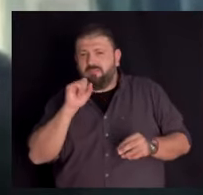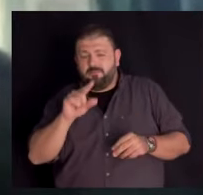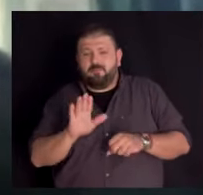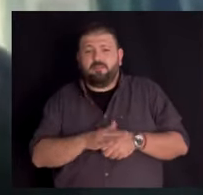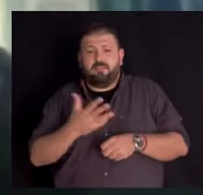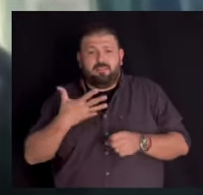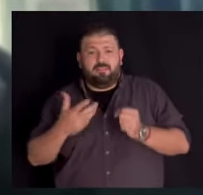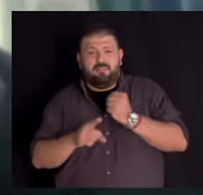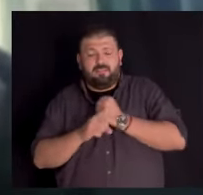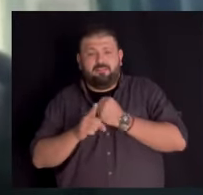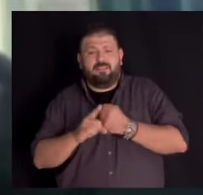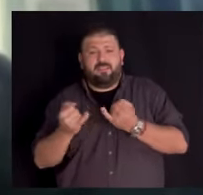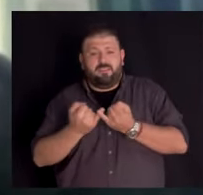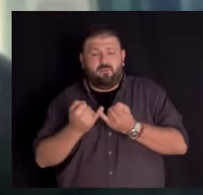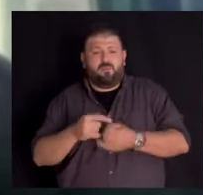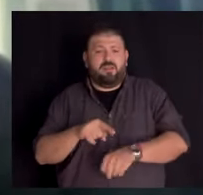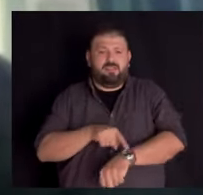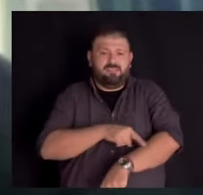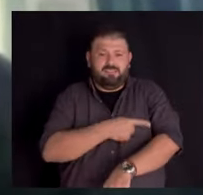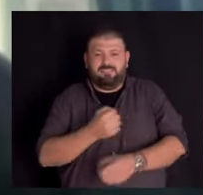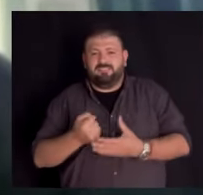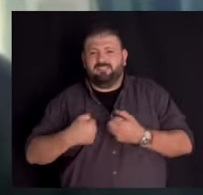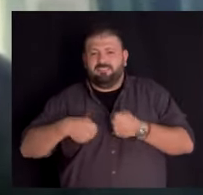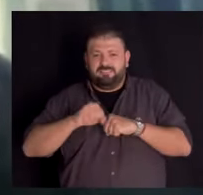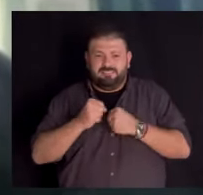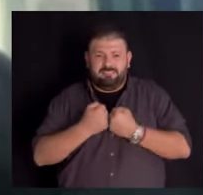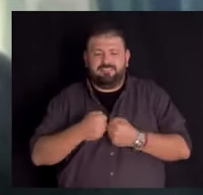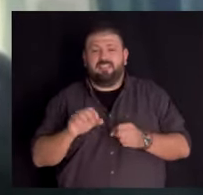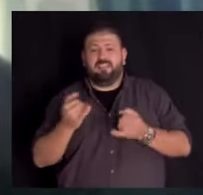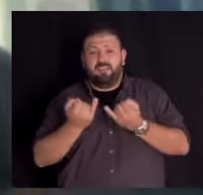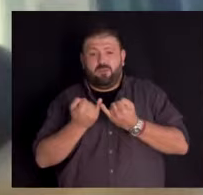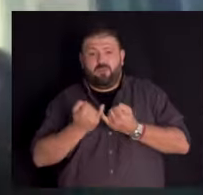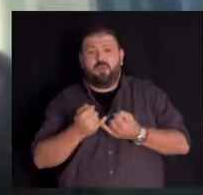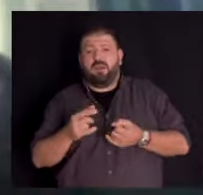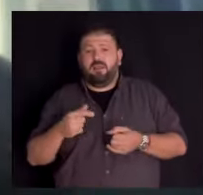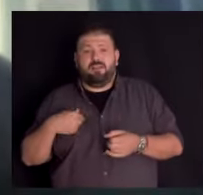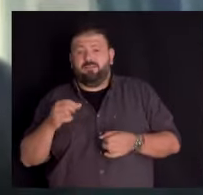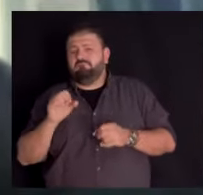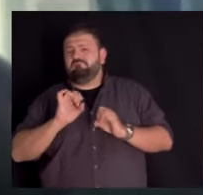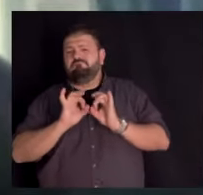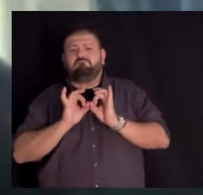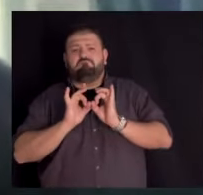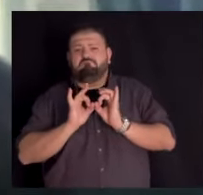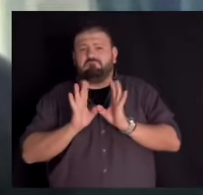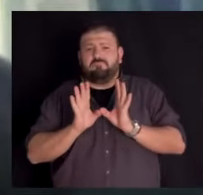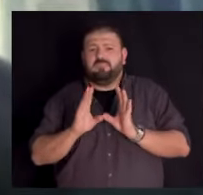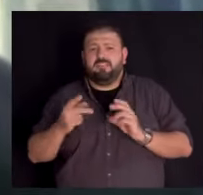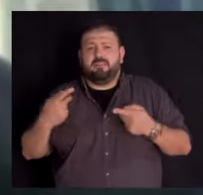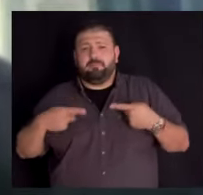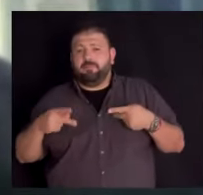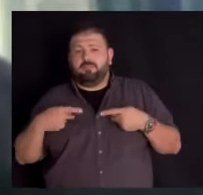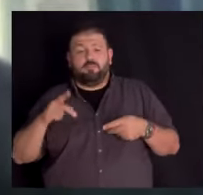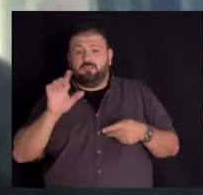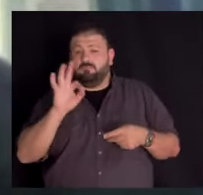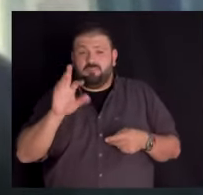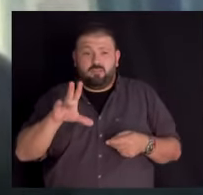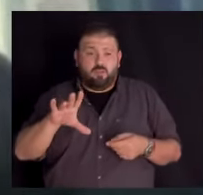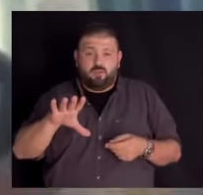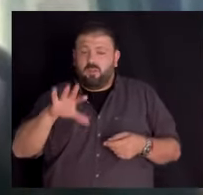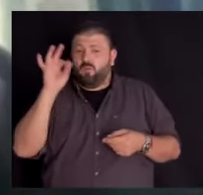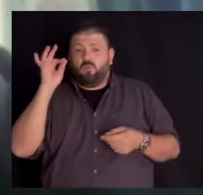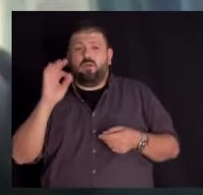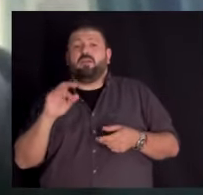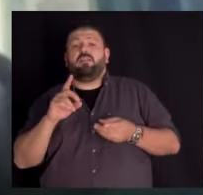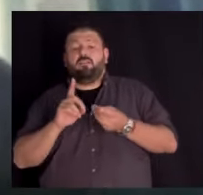problemas articulares, por ejemplo, las personas que tienen artritis, ¿sí? Si en algún momento no encuentras el undú, no